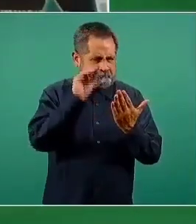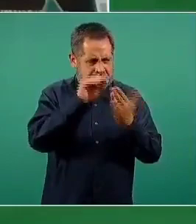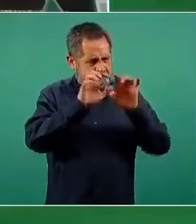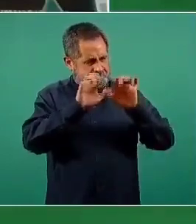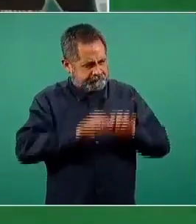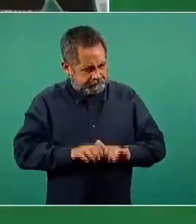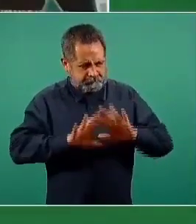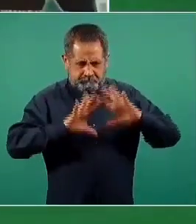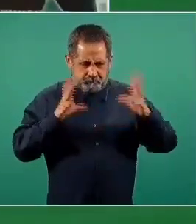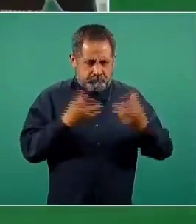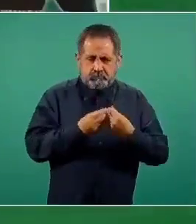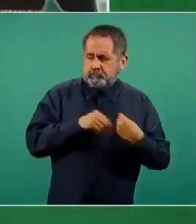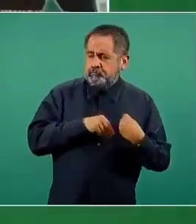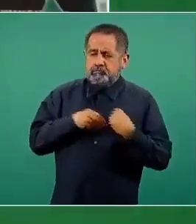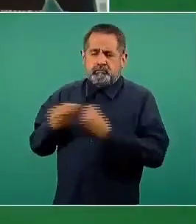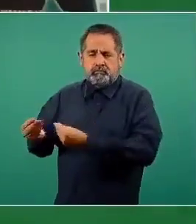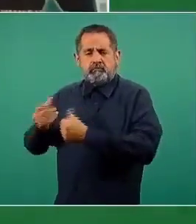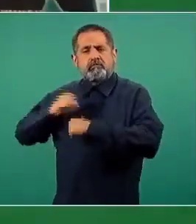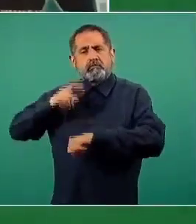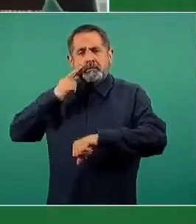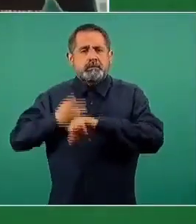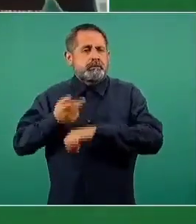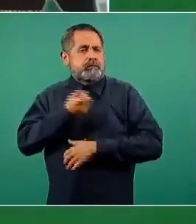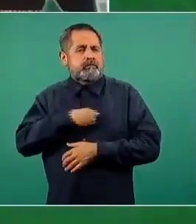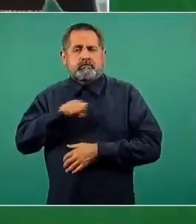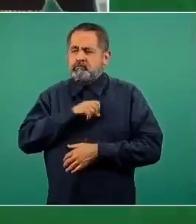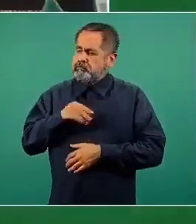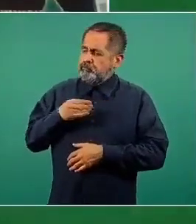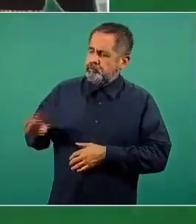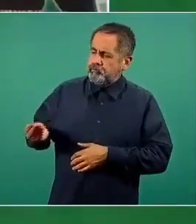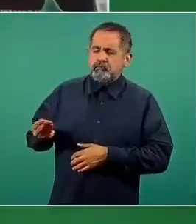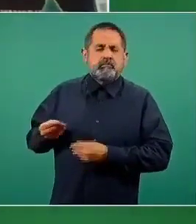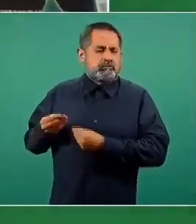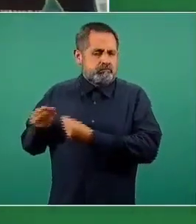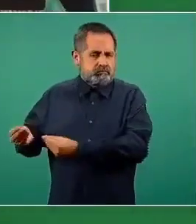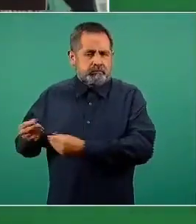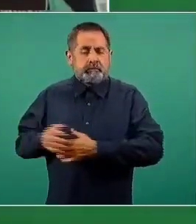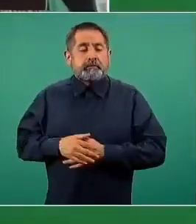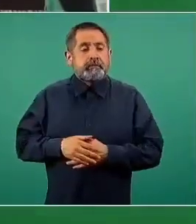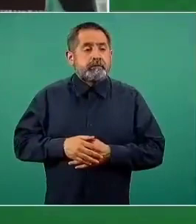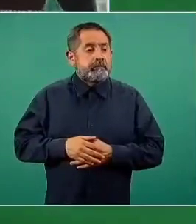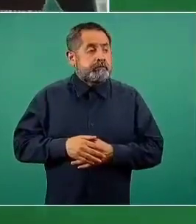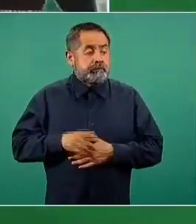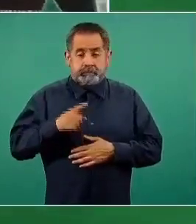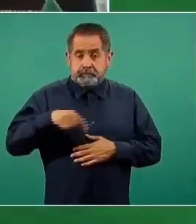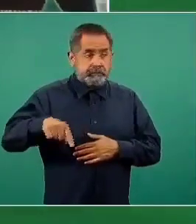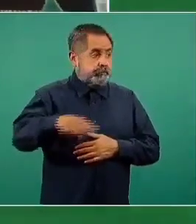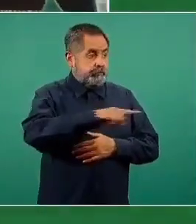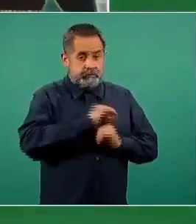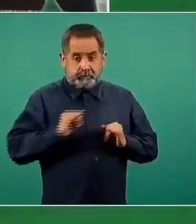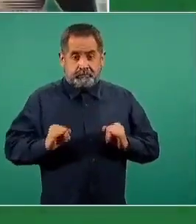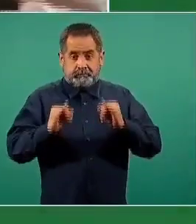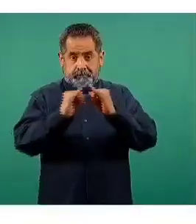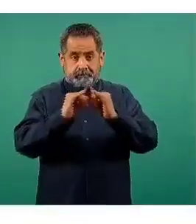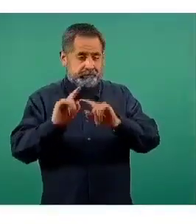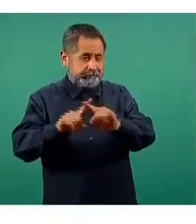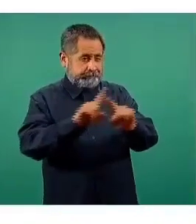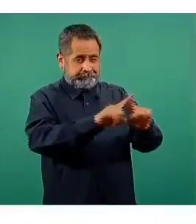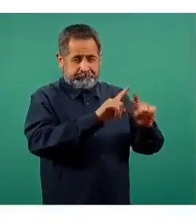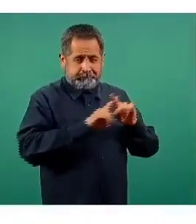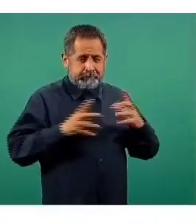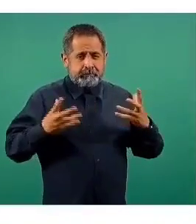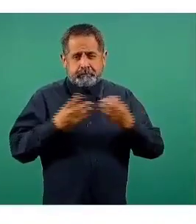autoridades del sector salud y de otros sectores. La siguiente, por favor, las instituciones que participaron y